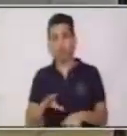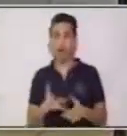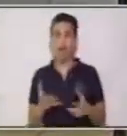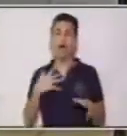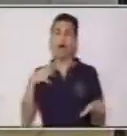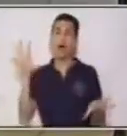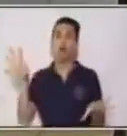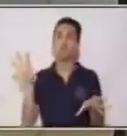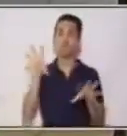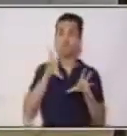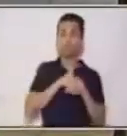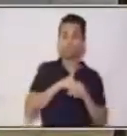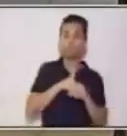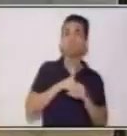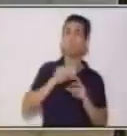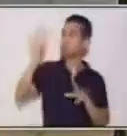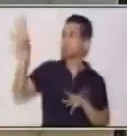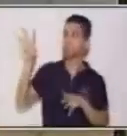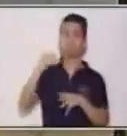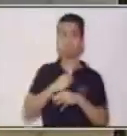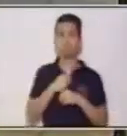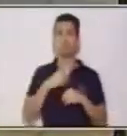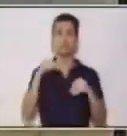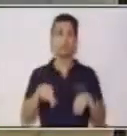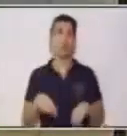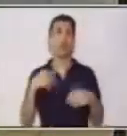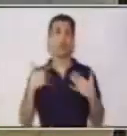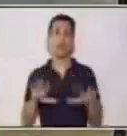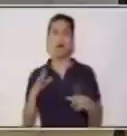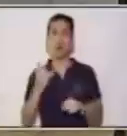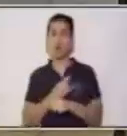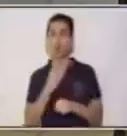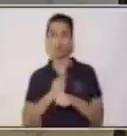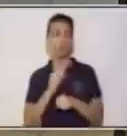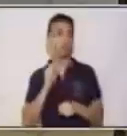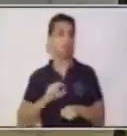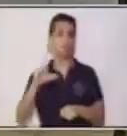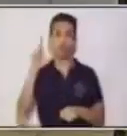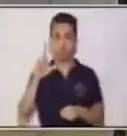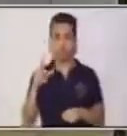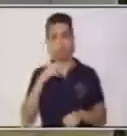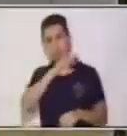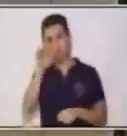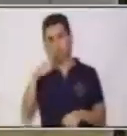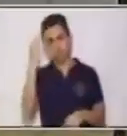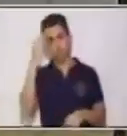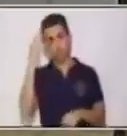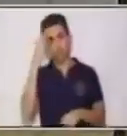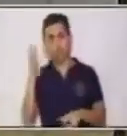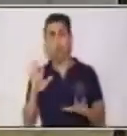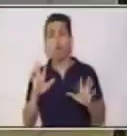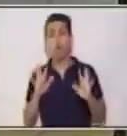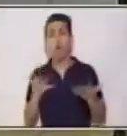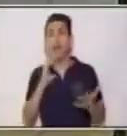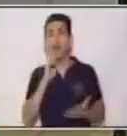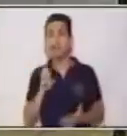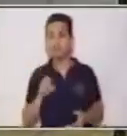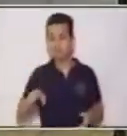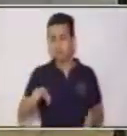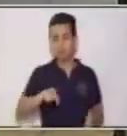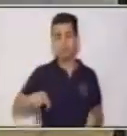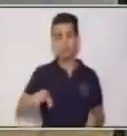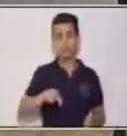un extranjerismo y que ahora lo usamos comúnmente. Todos sabemos cuál es el mouse si nos referimos a